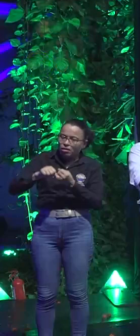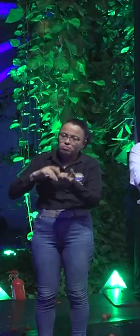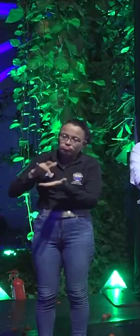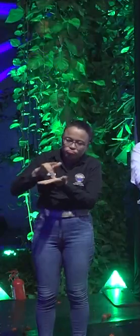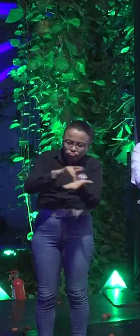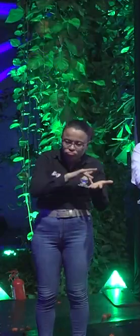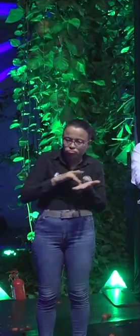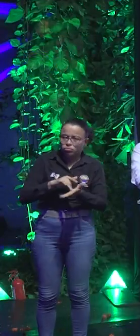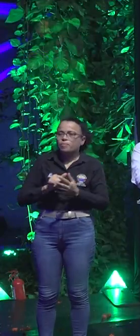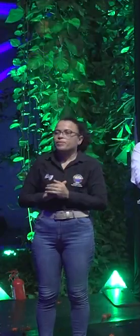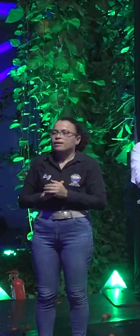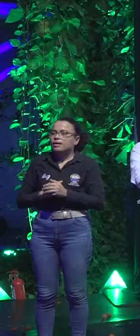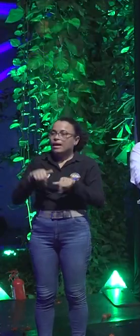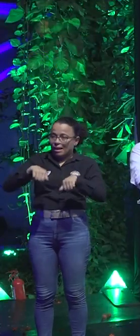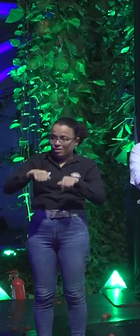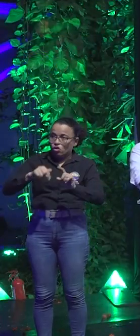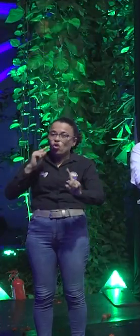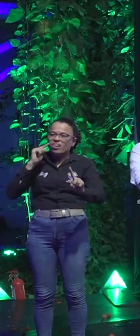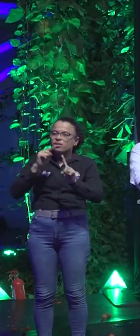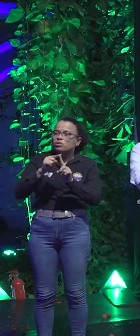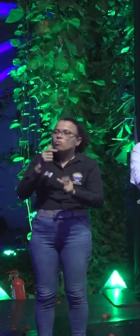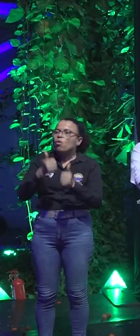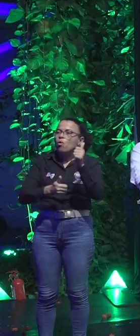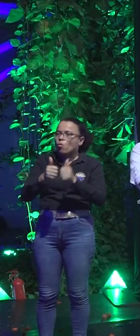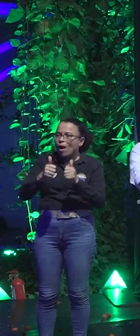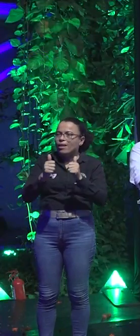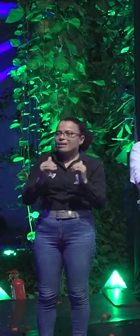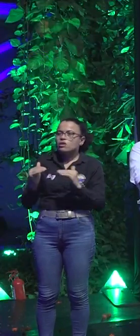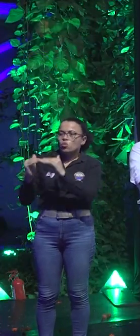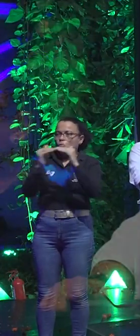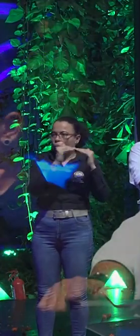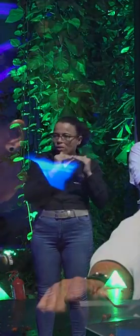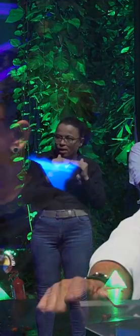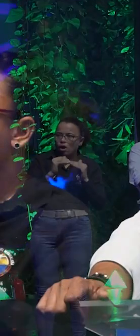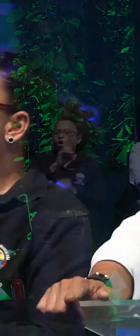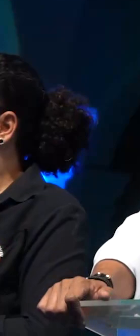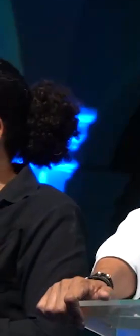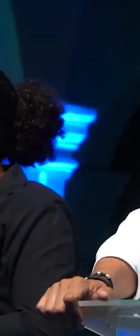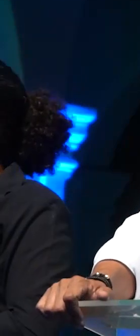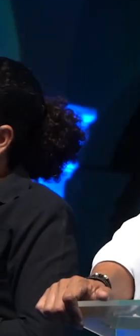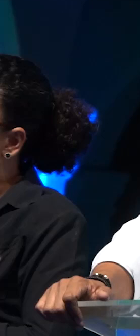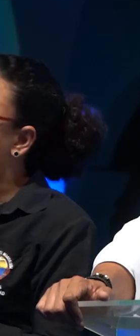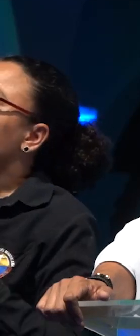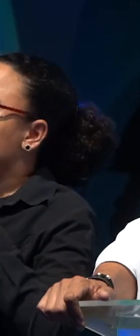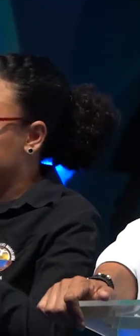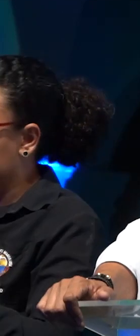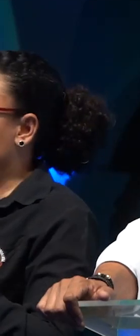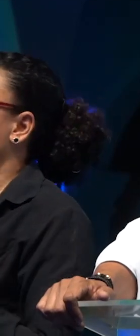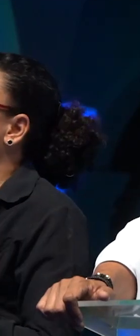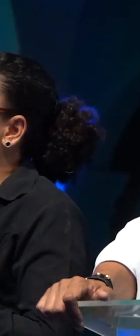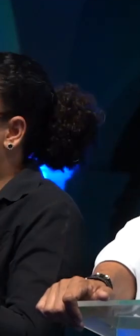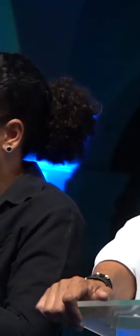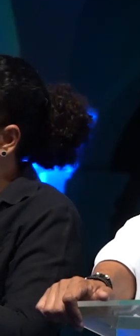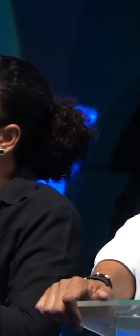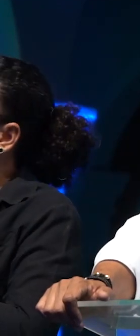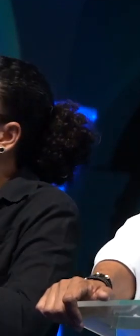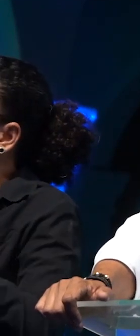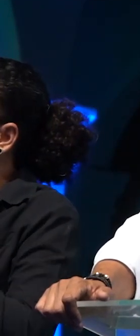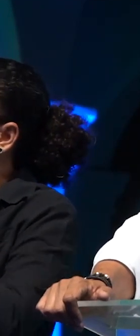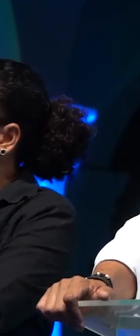metas paritarias del plan de desarrollo procuramos que haya paridad y ya hoy estamos cumpliendo esos indicadores en materia de la gestión de la